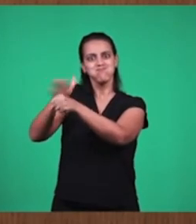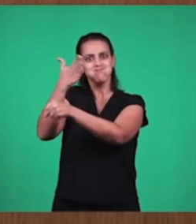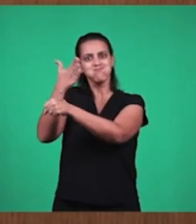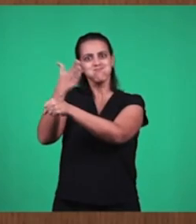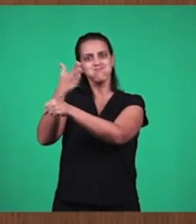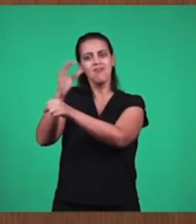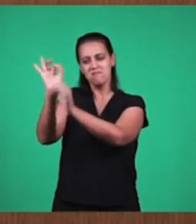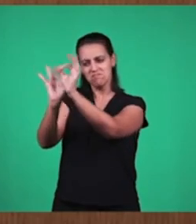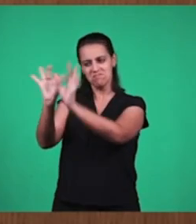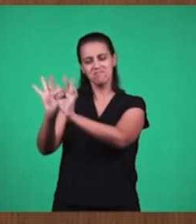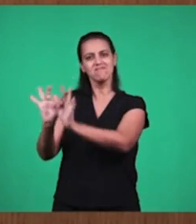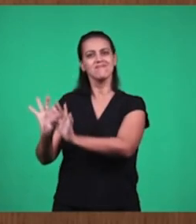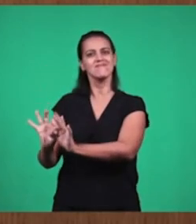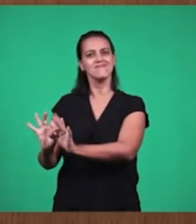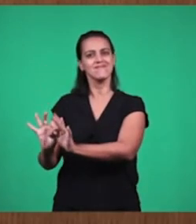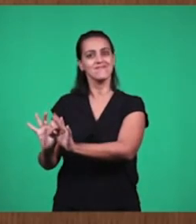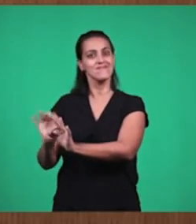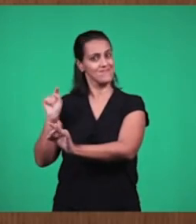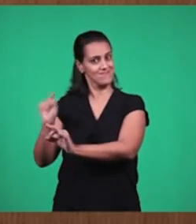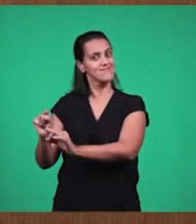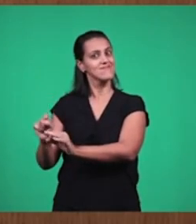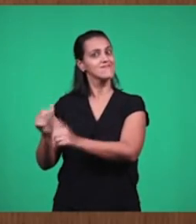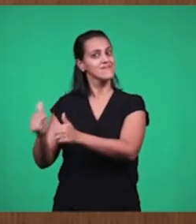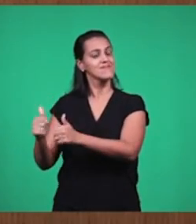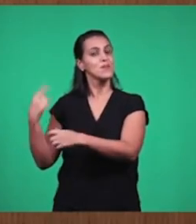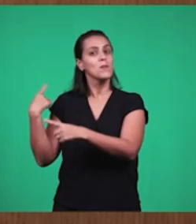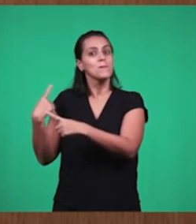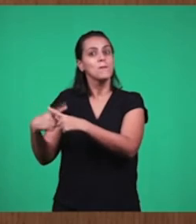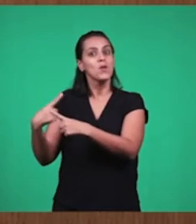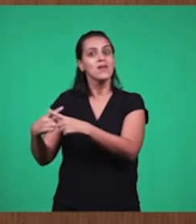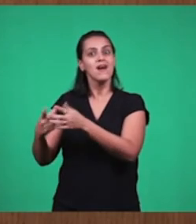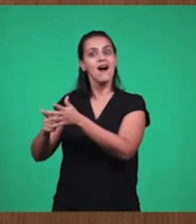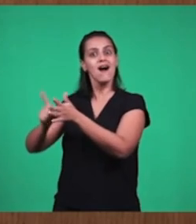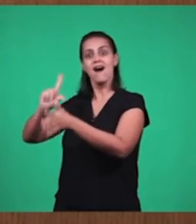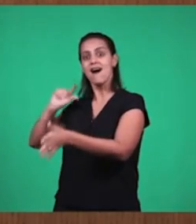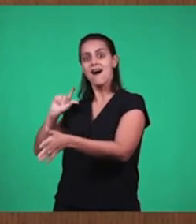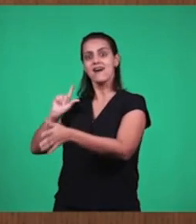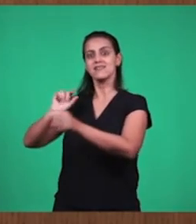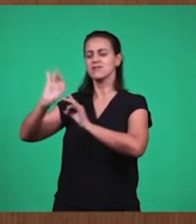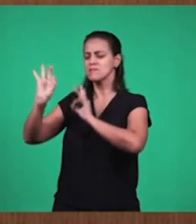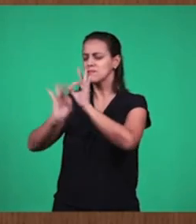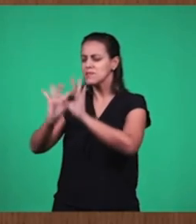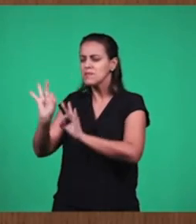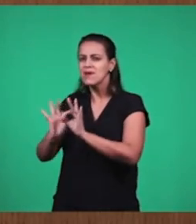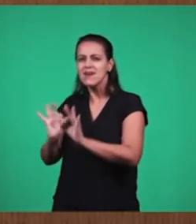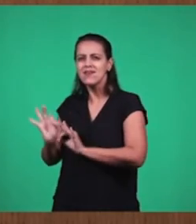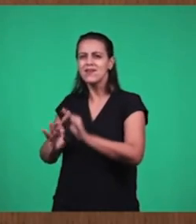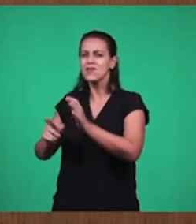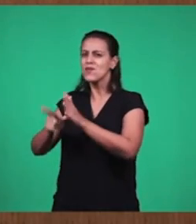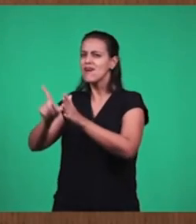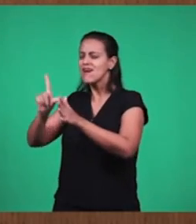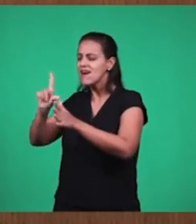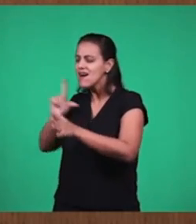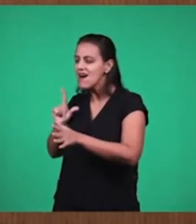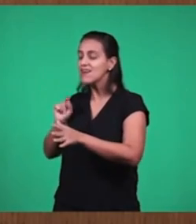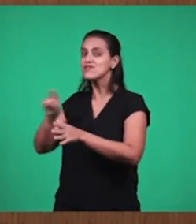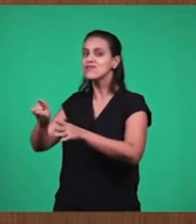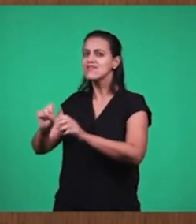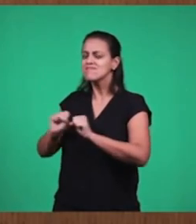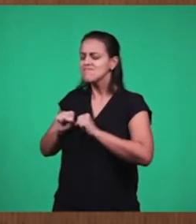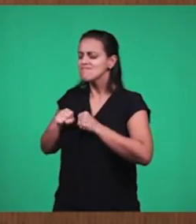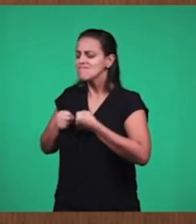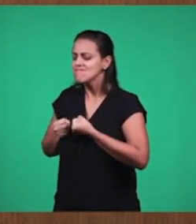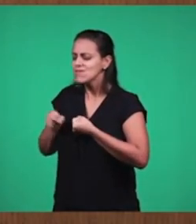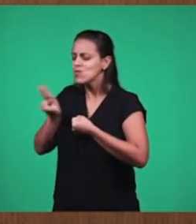no hay mucho desorden. ¿Y eso por qué? Porque de un modo planificado se gastó la